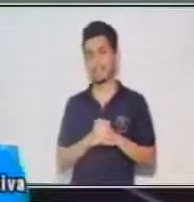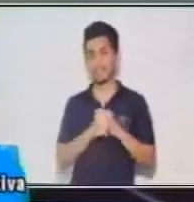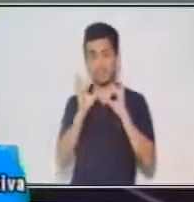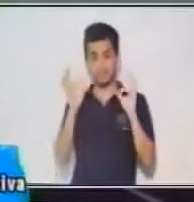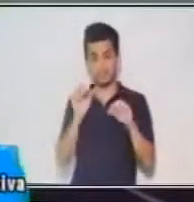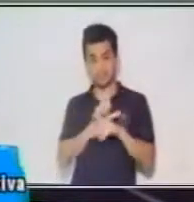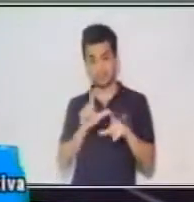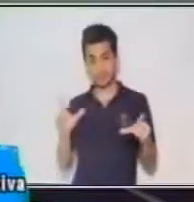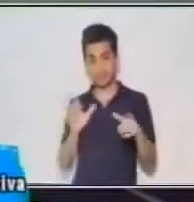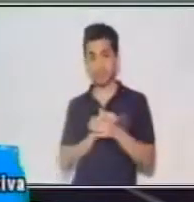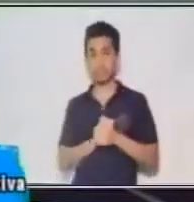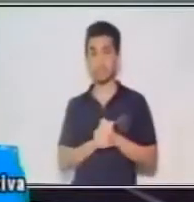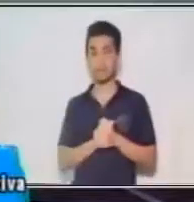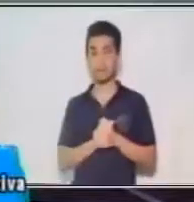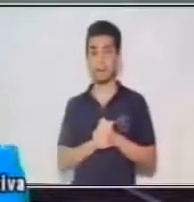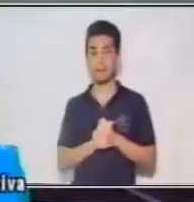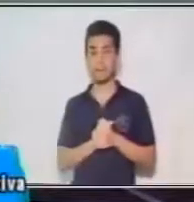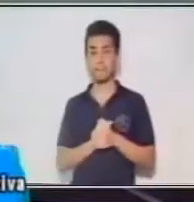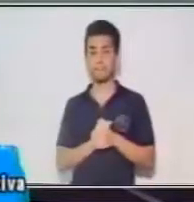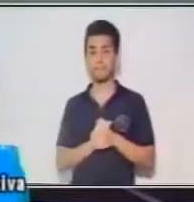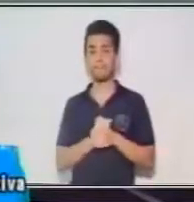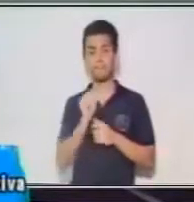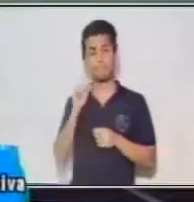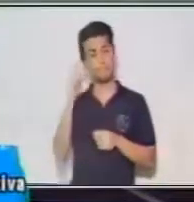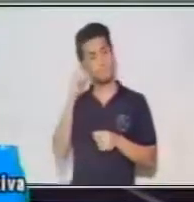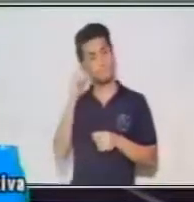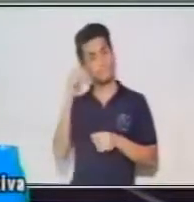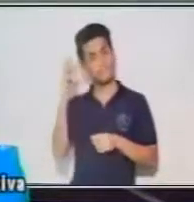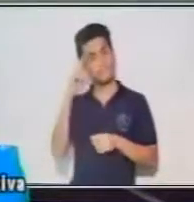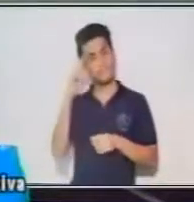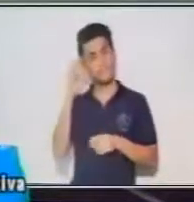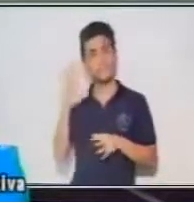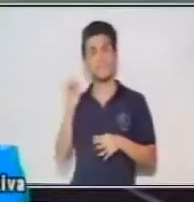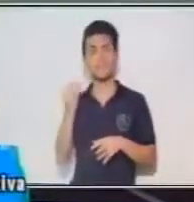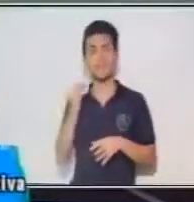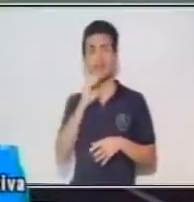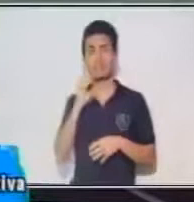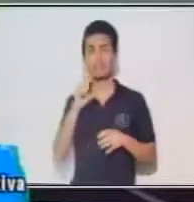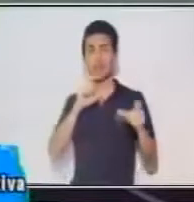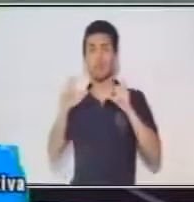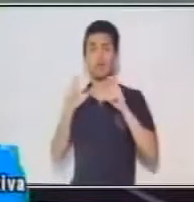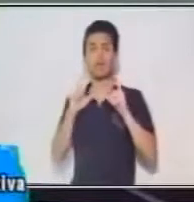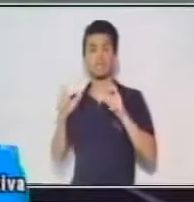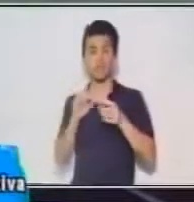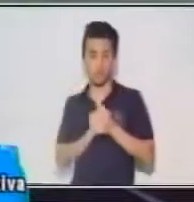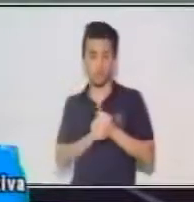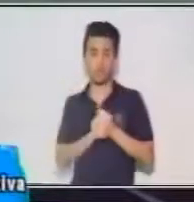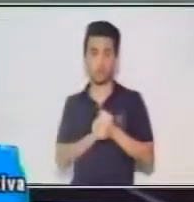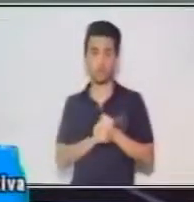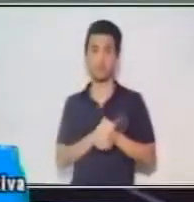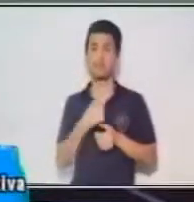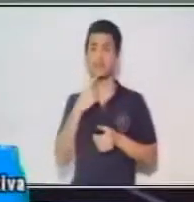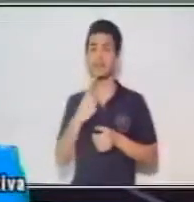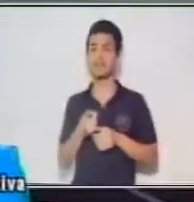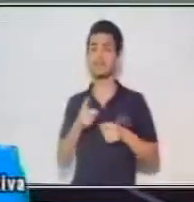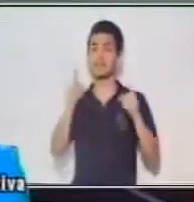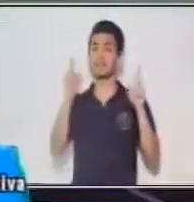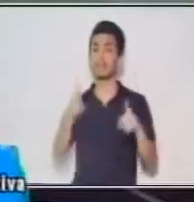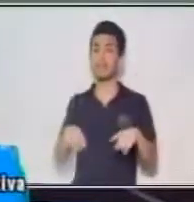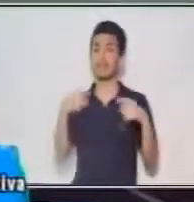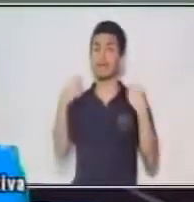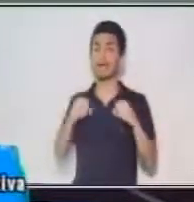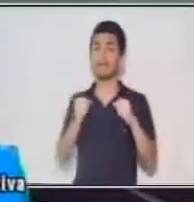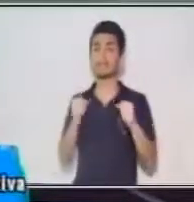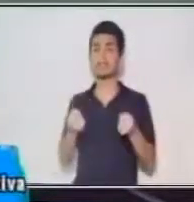todo listo? Vamos a recordar un poquito sobre lo que es la comunicación. Y si nos piden que hagamos